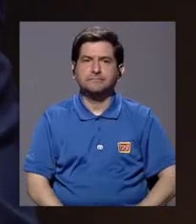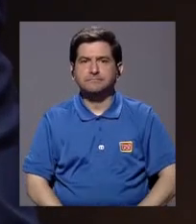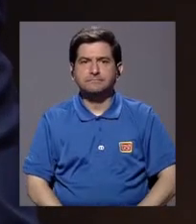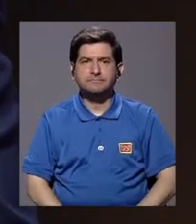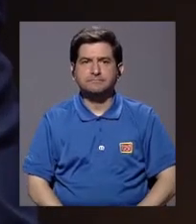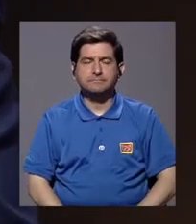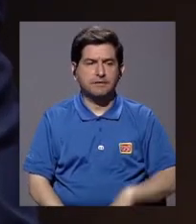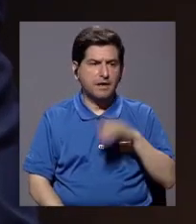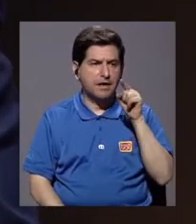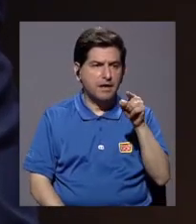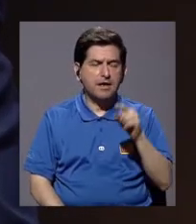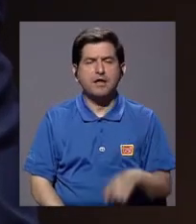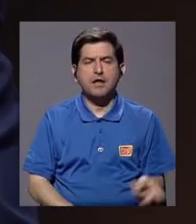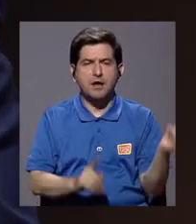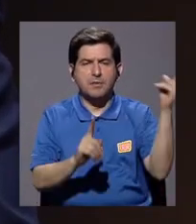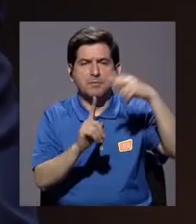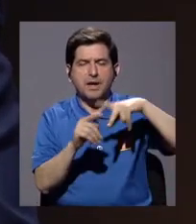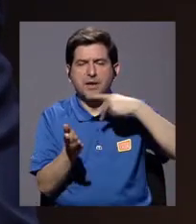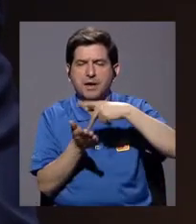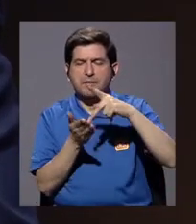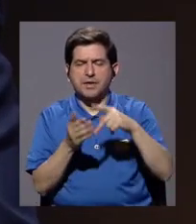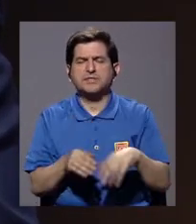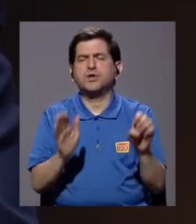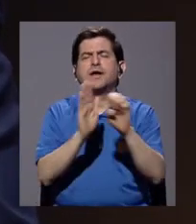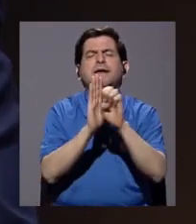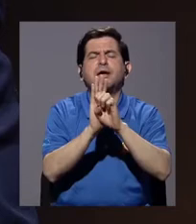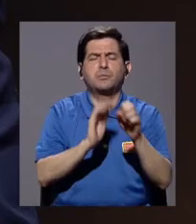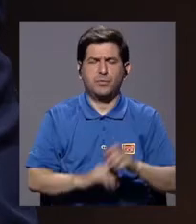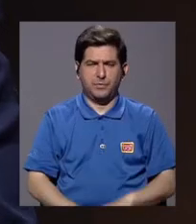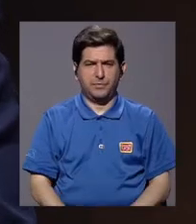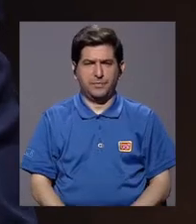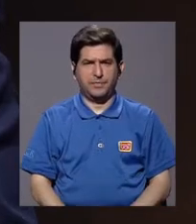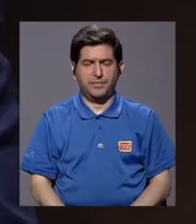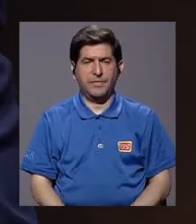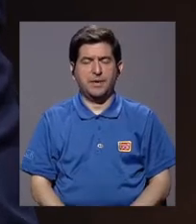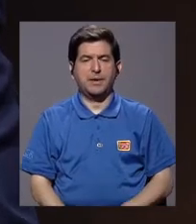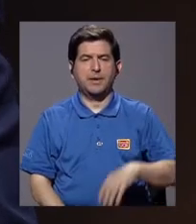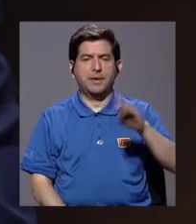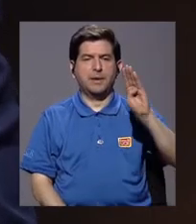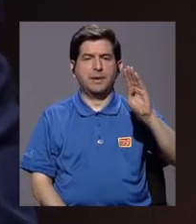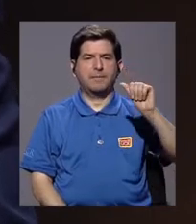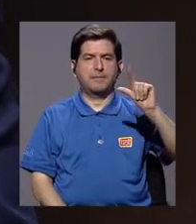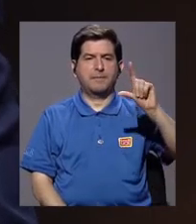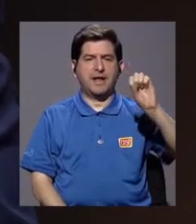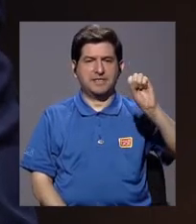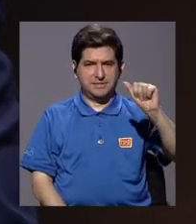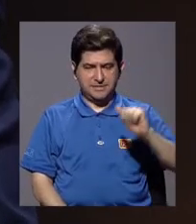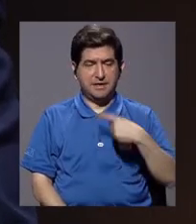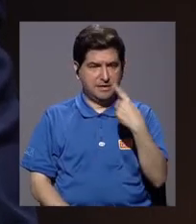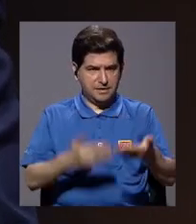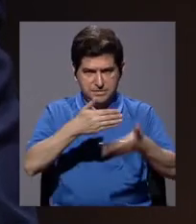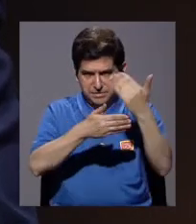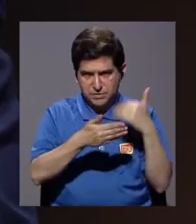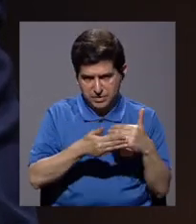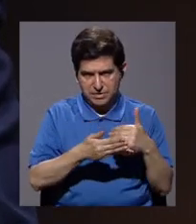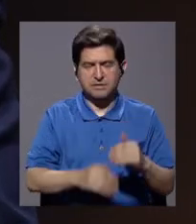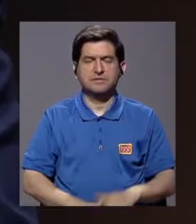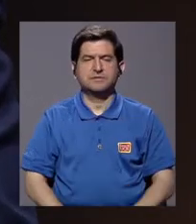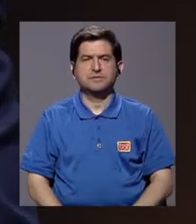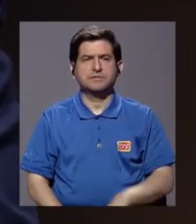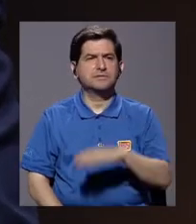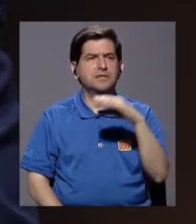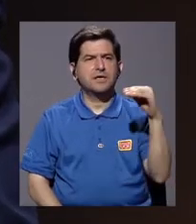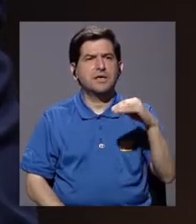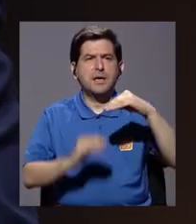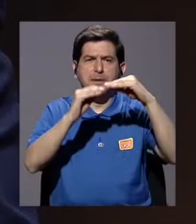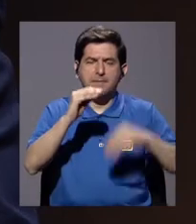y que venían para las aplicaciones tarifarias. ¿Cómo, por ejemplo? Por ejemplo, el Balsa, que se menciona ahora, uh-huh. Y